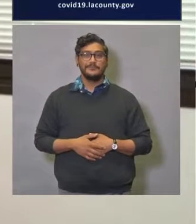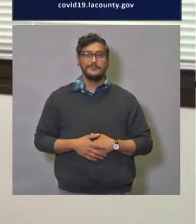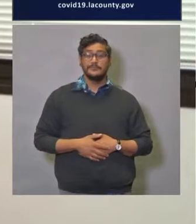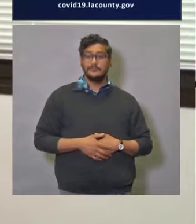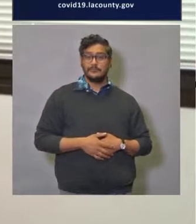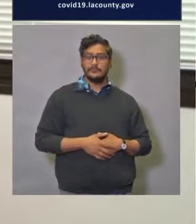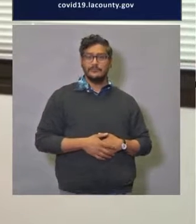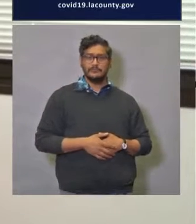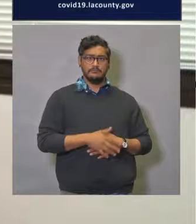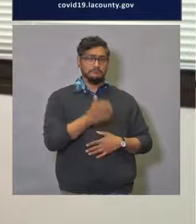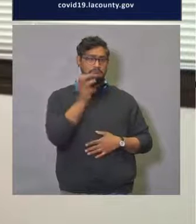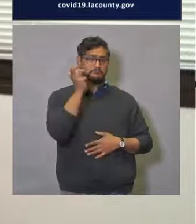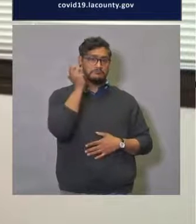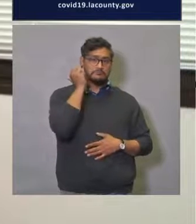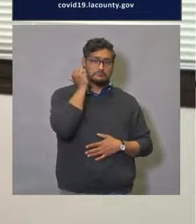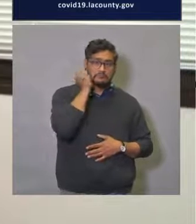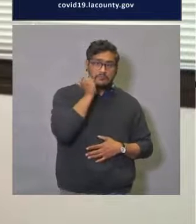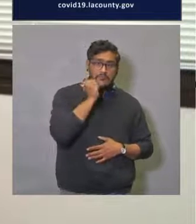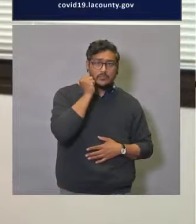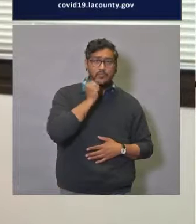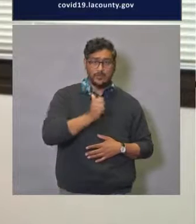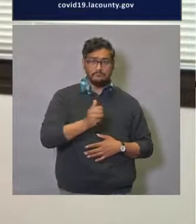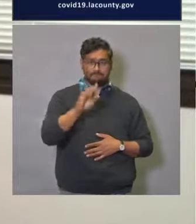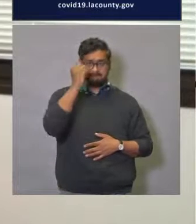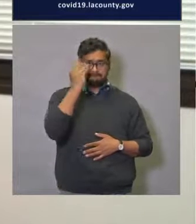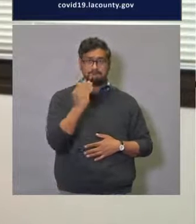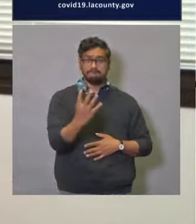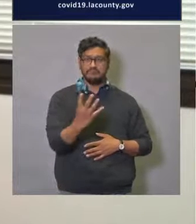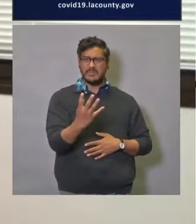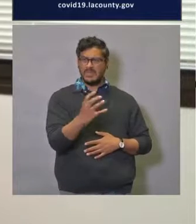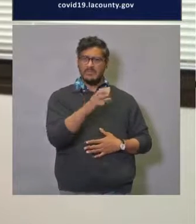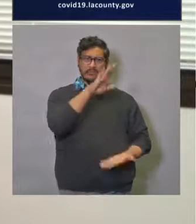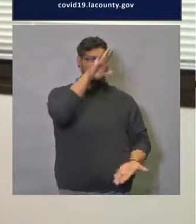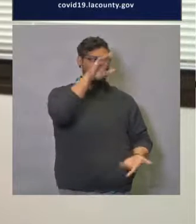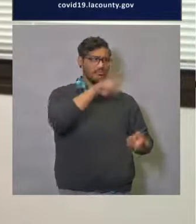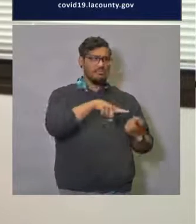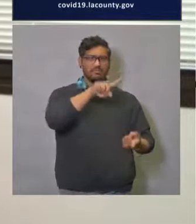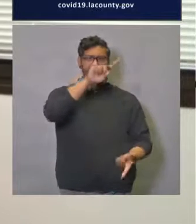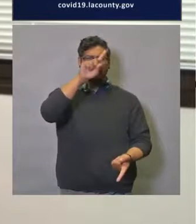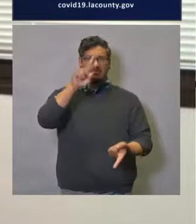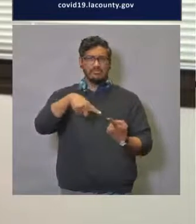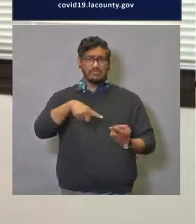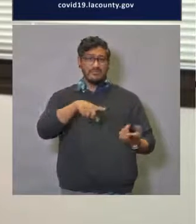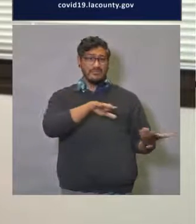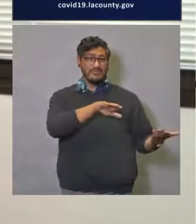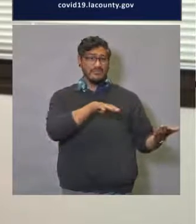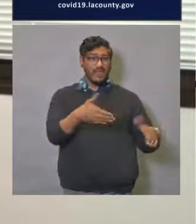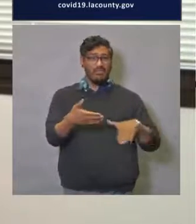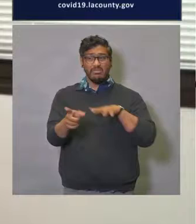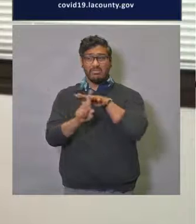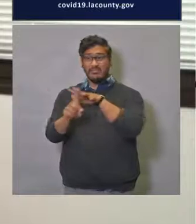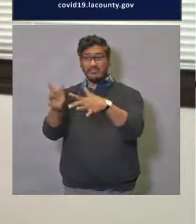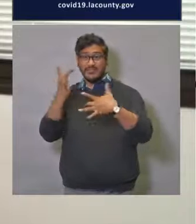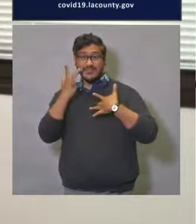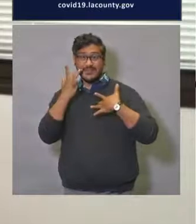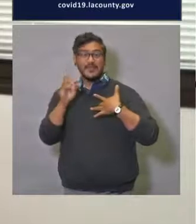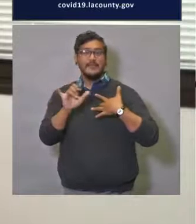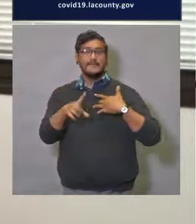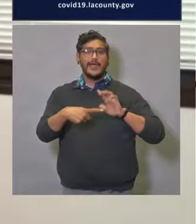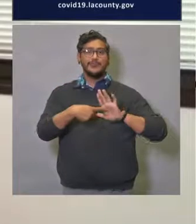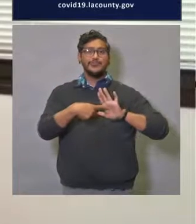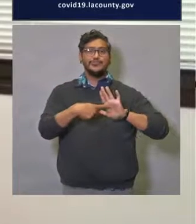nuestras cifras diarias. Como recordatorio, la disminución en casos y muertes reportados el lunes refleja un retraso en